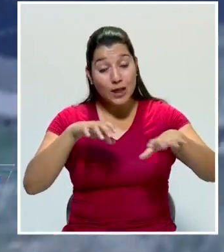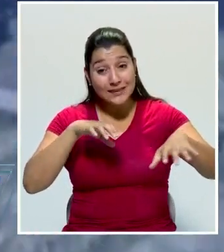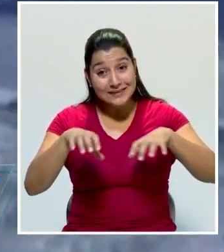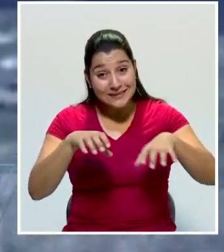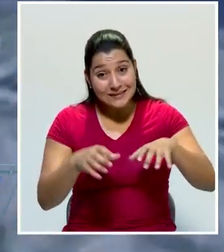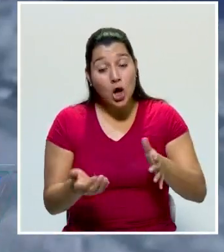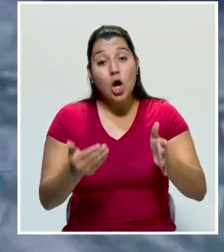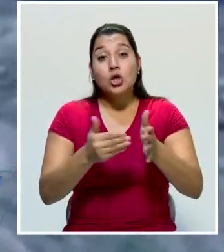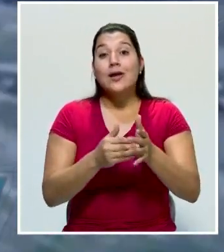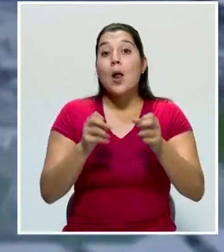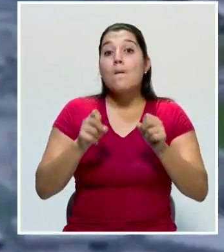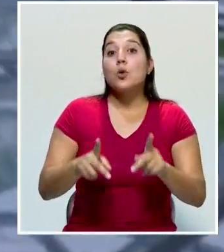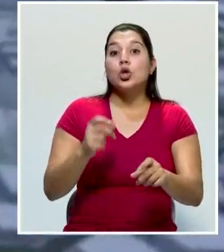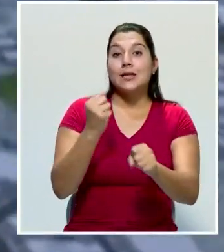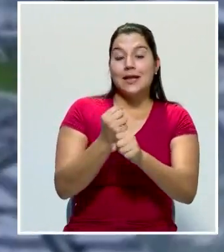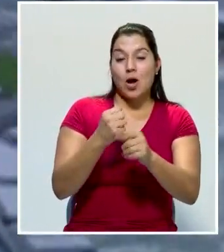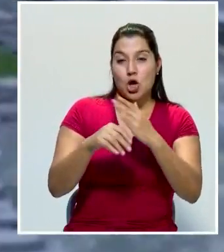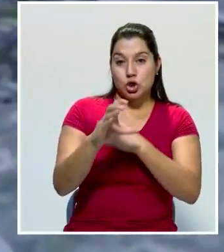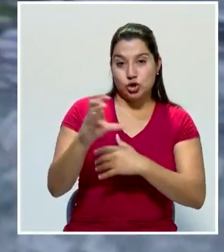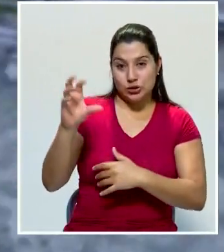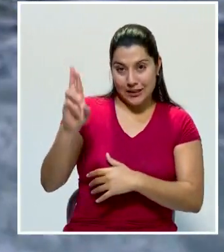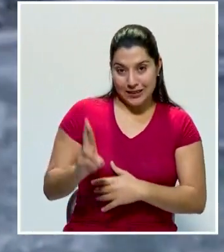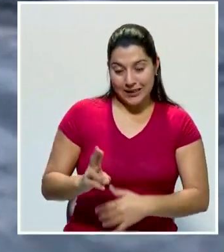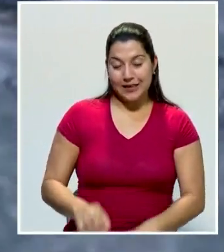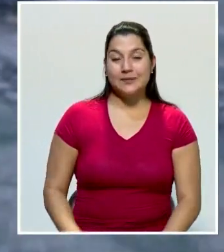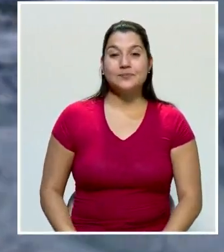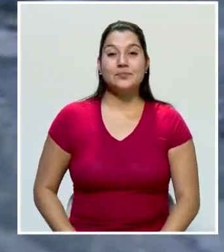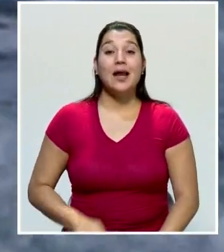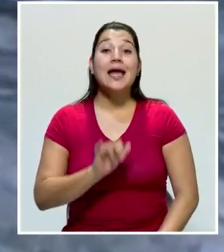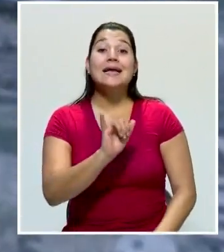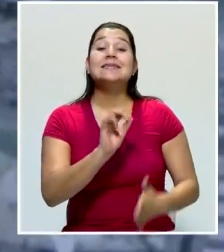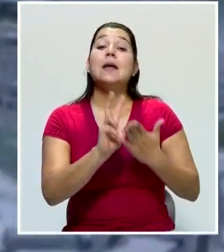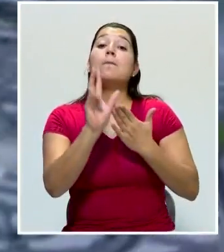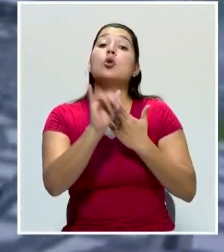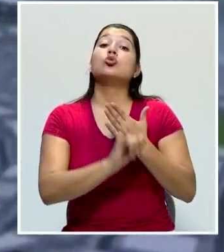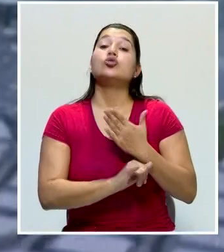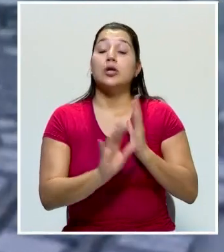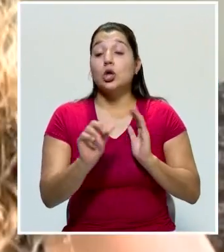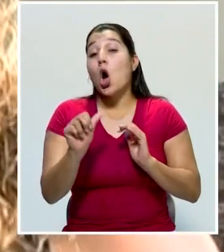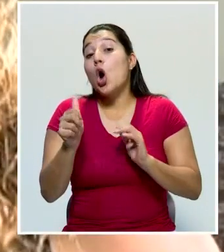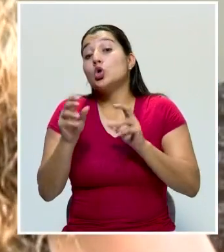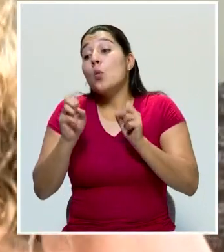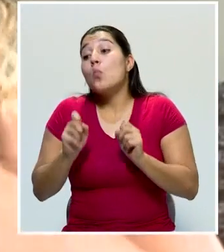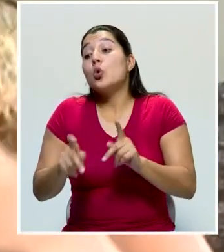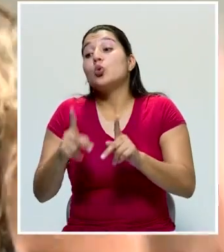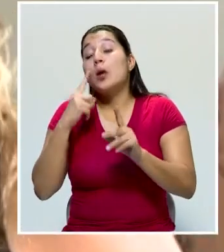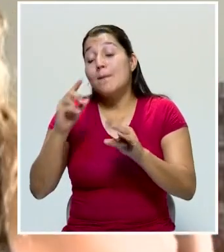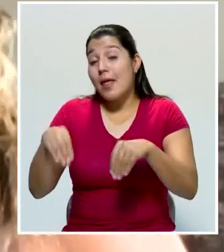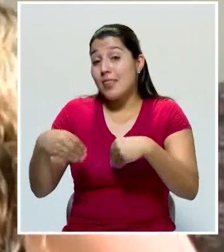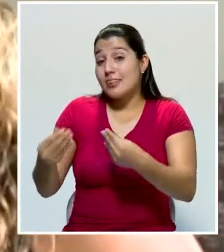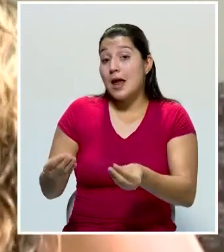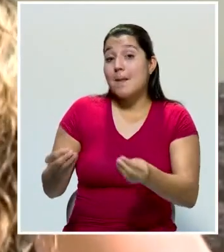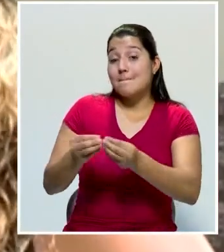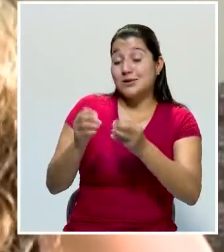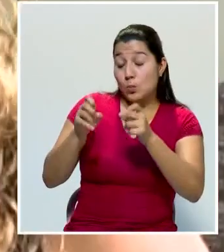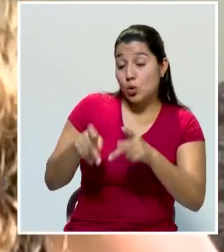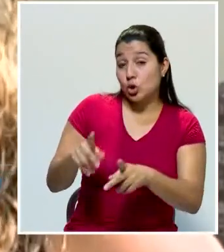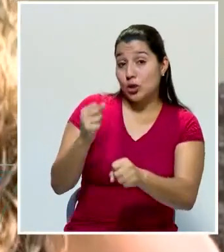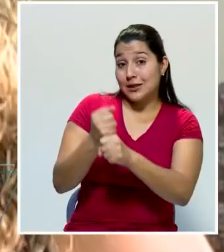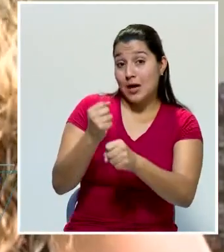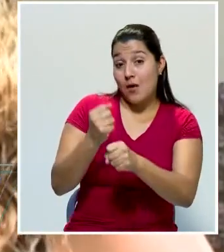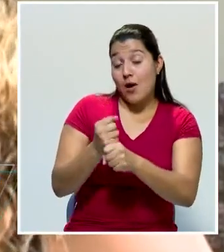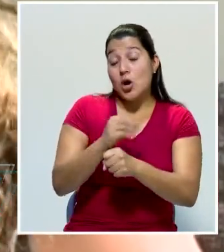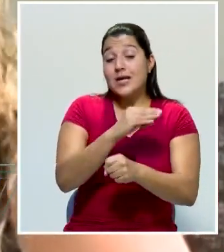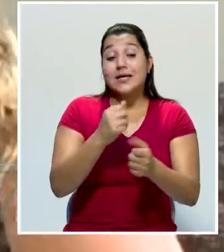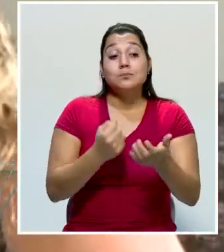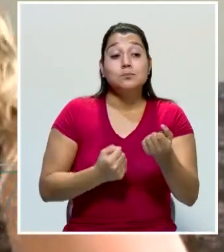país. En general, el proyecto es otra alternativa a la generación de empleo y recuperación de zonas muy deprimidas económicamente,